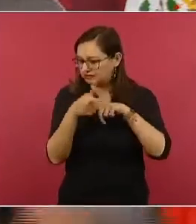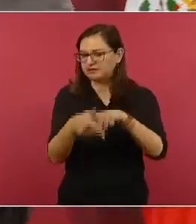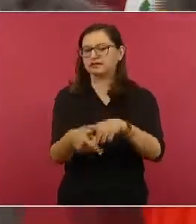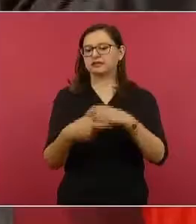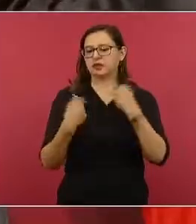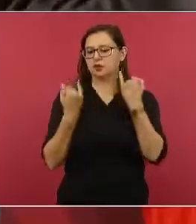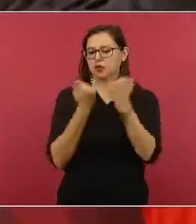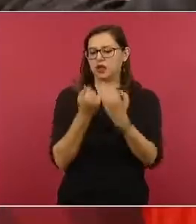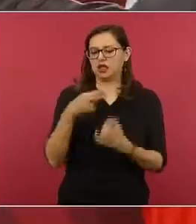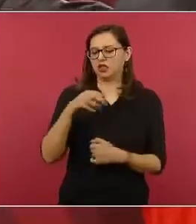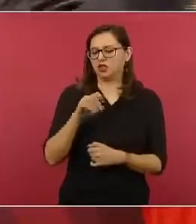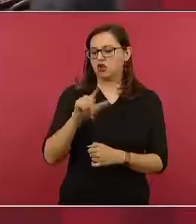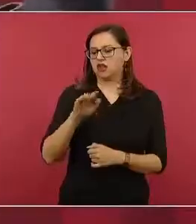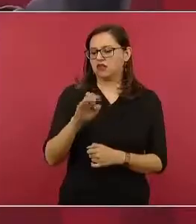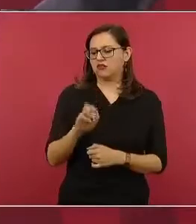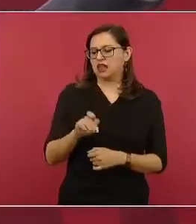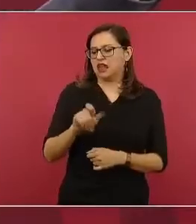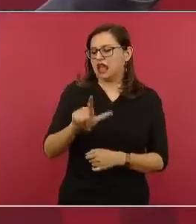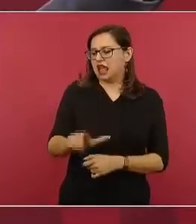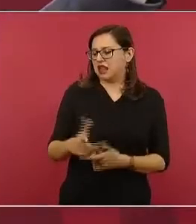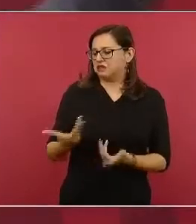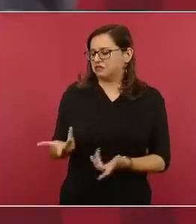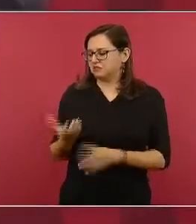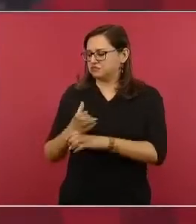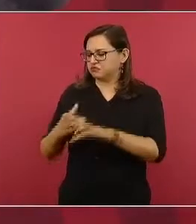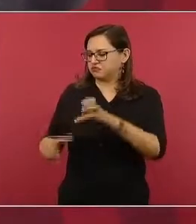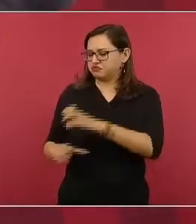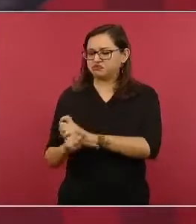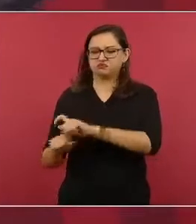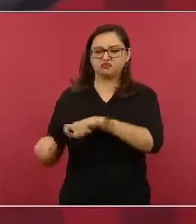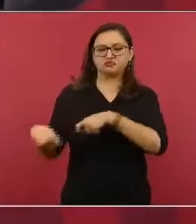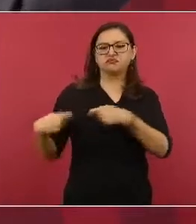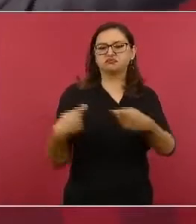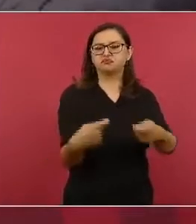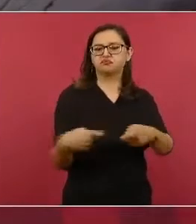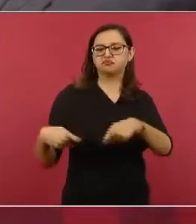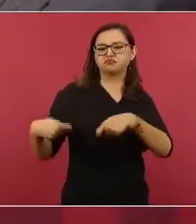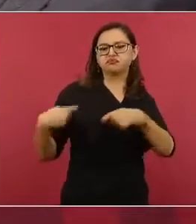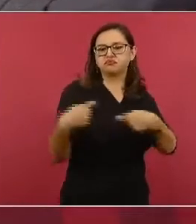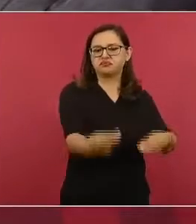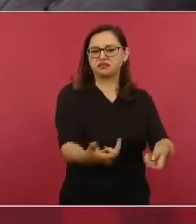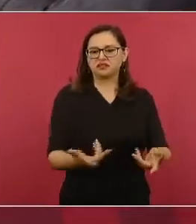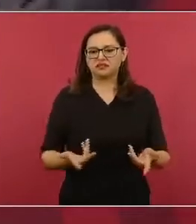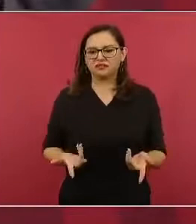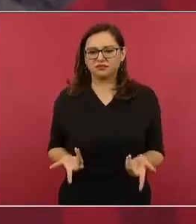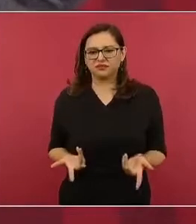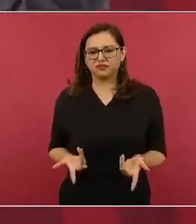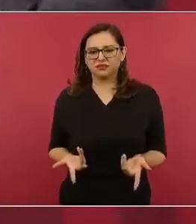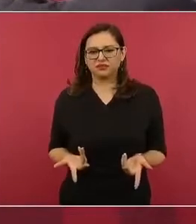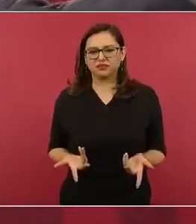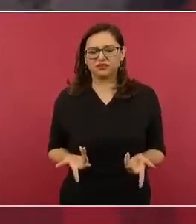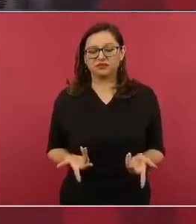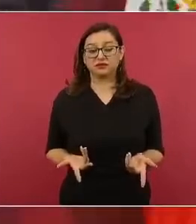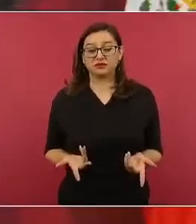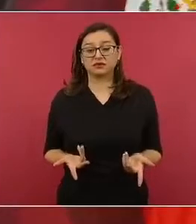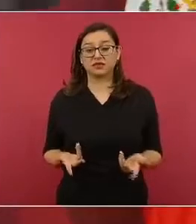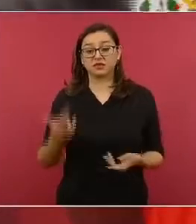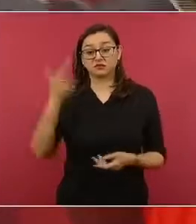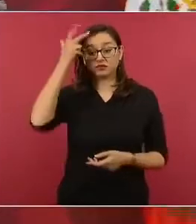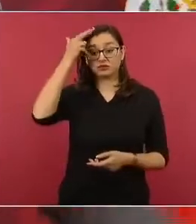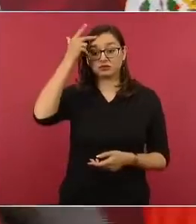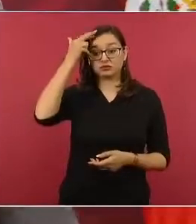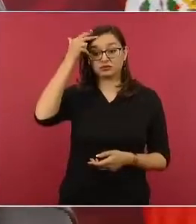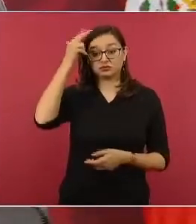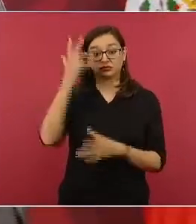a sus allegados, las compañías deslindadoras. Declaró Porfirio que todo el